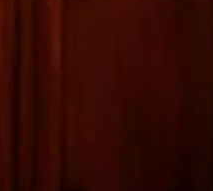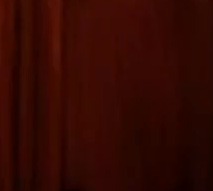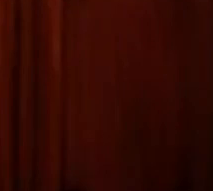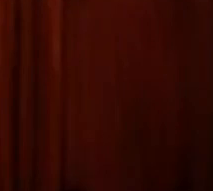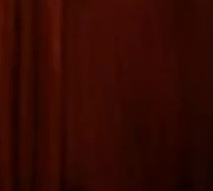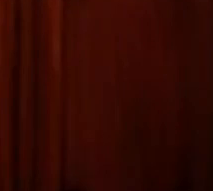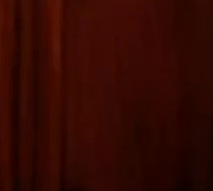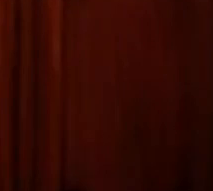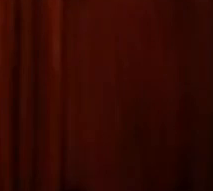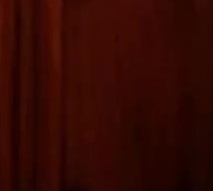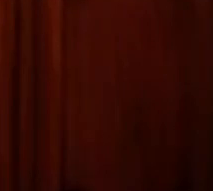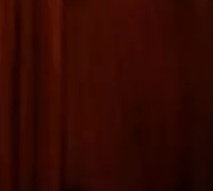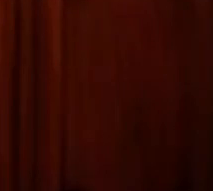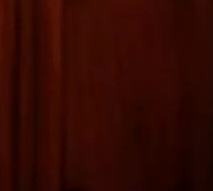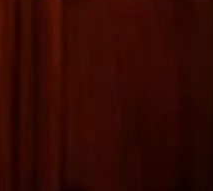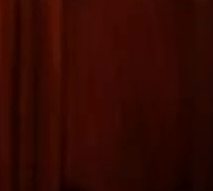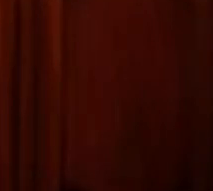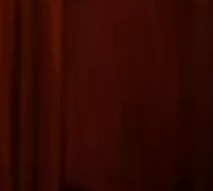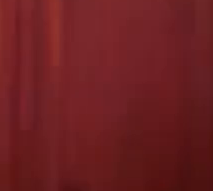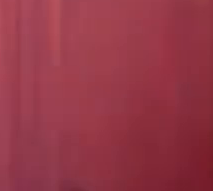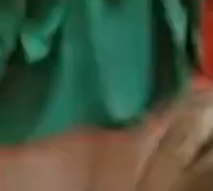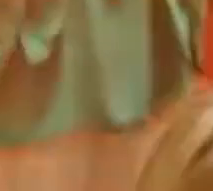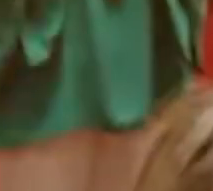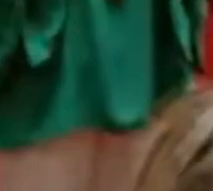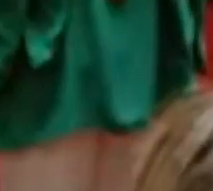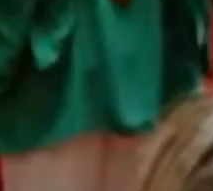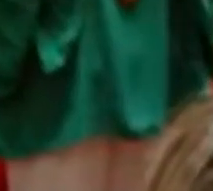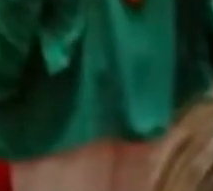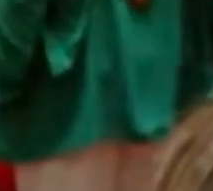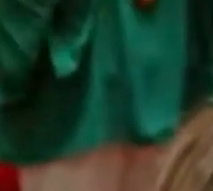¡Viva! ¡Que viva el Perú! ¡Viva! Muchas gracias, hermano.